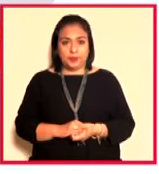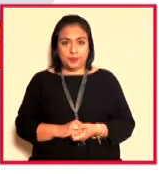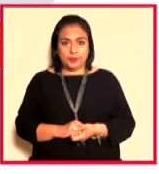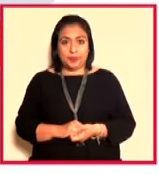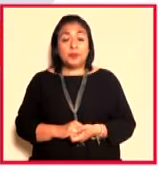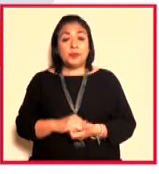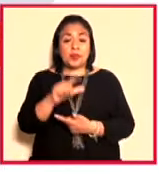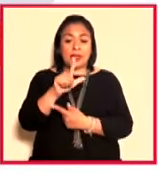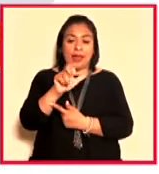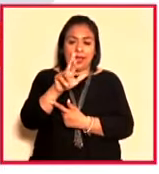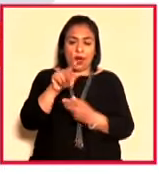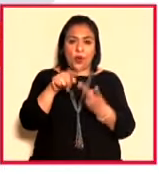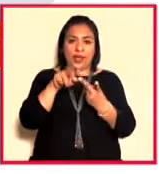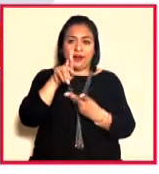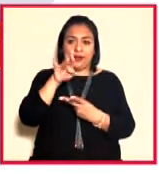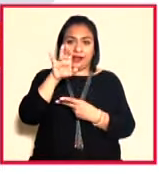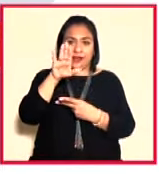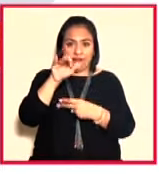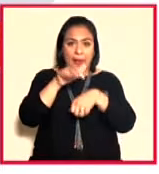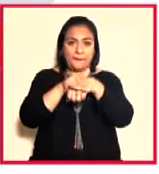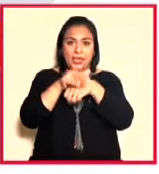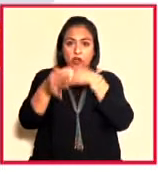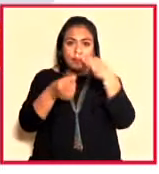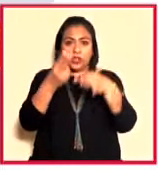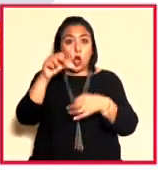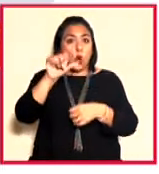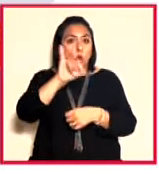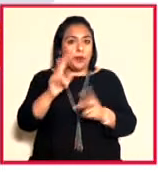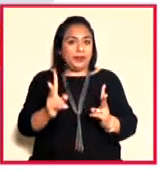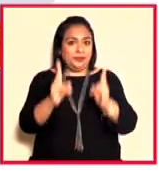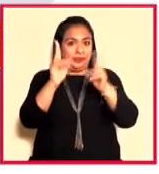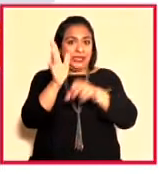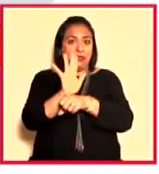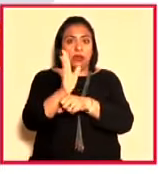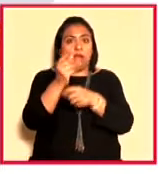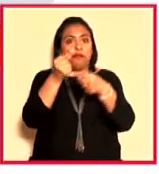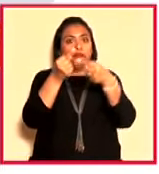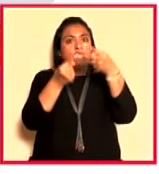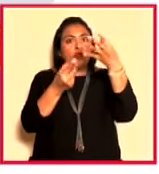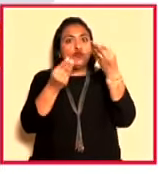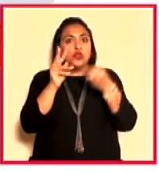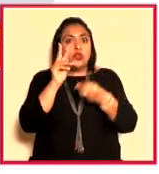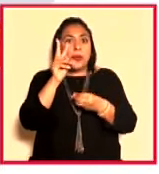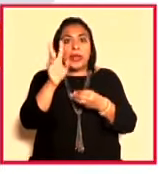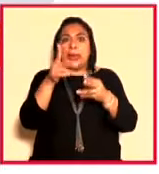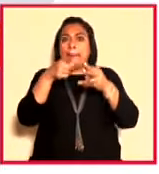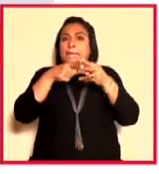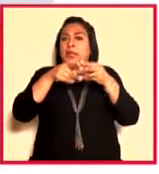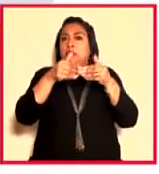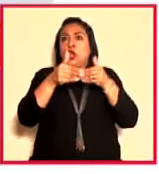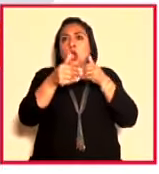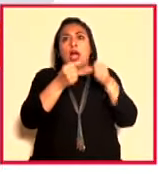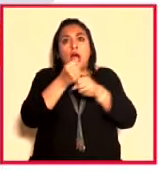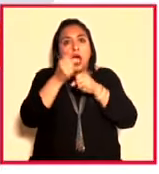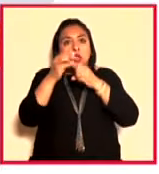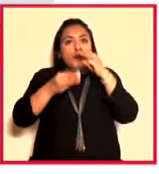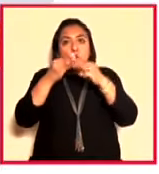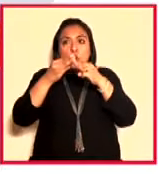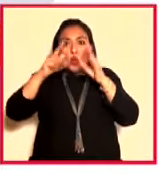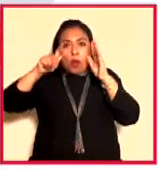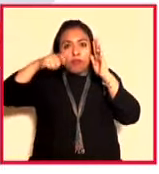Laura, Rafa, amigos de Noticias 22, es jueves de cine, hay un montón de cosas que ver. Empezó durísimo el año en el mundo del audiovisual y